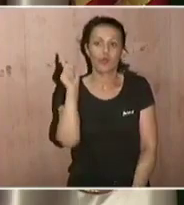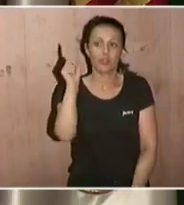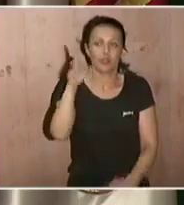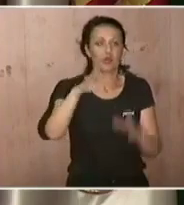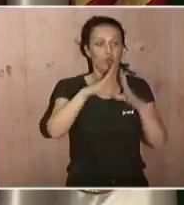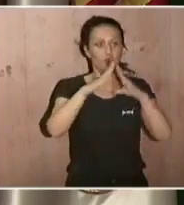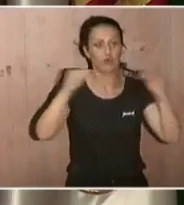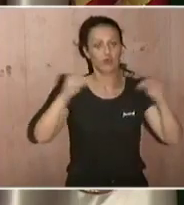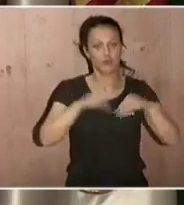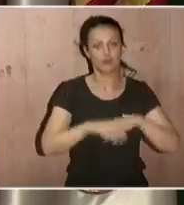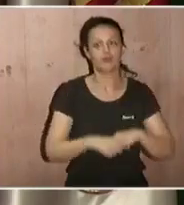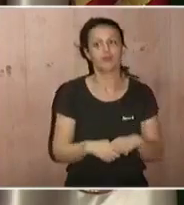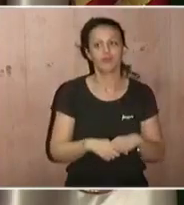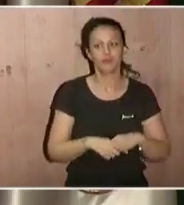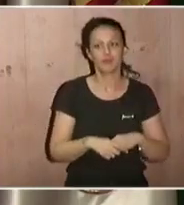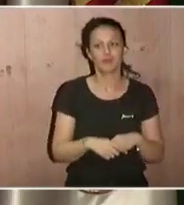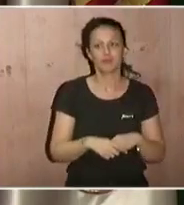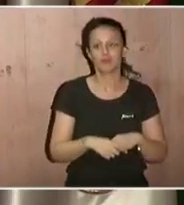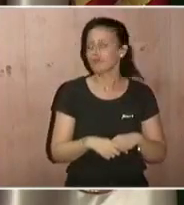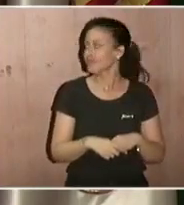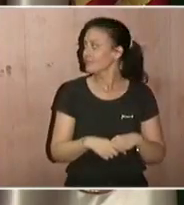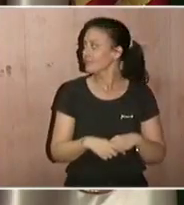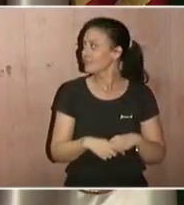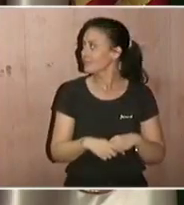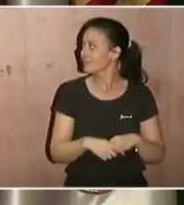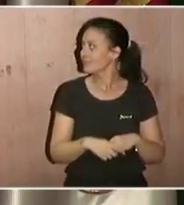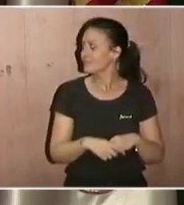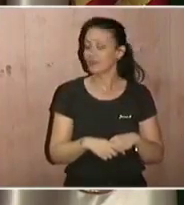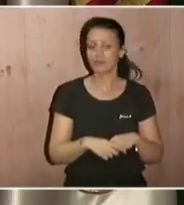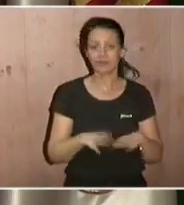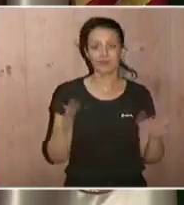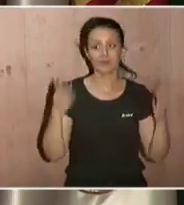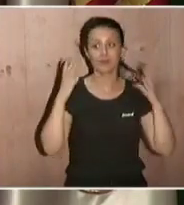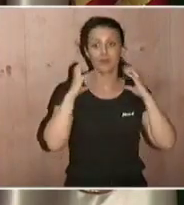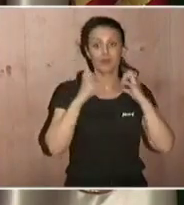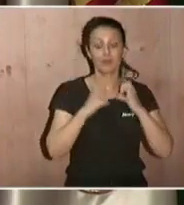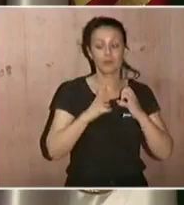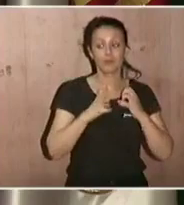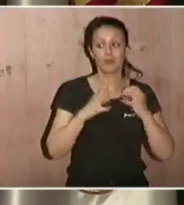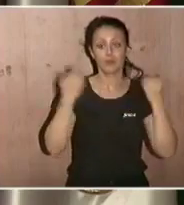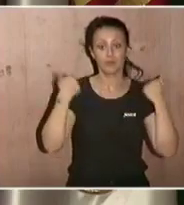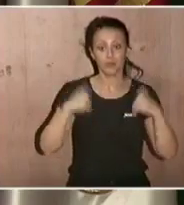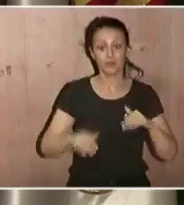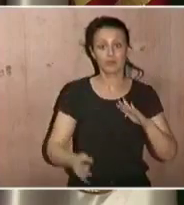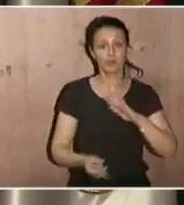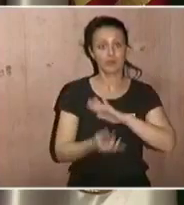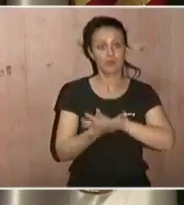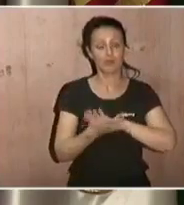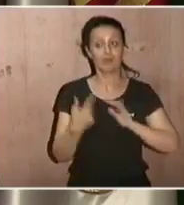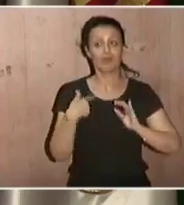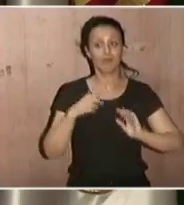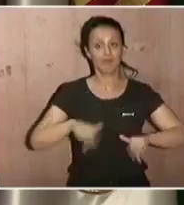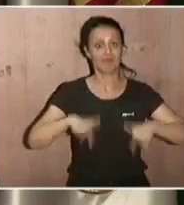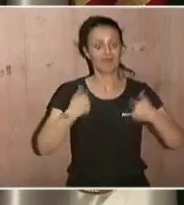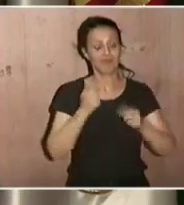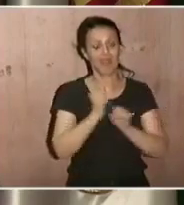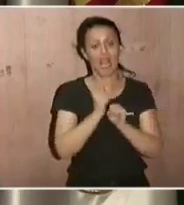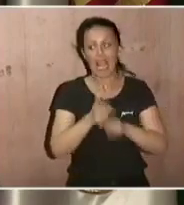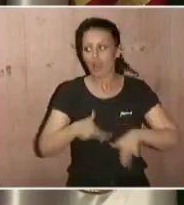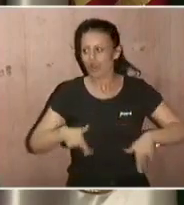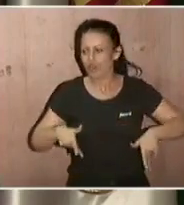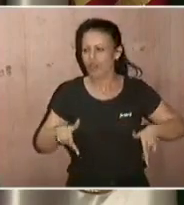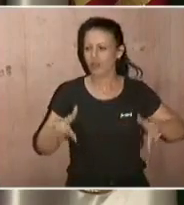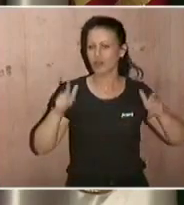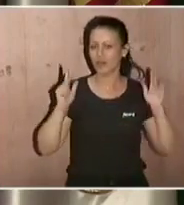último medio siglo. Obtuve pronto la cátedra, eso me permitió trabajar con gran libertad en cuestiones